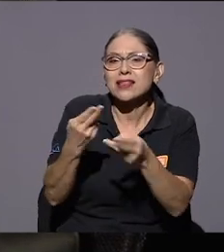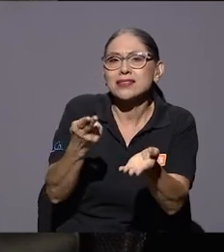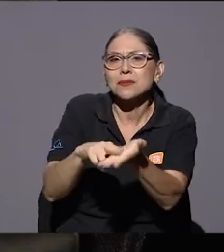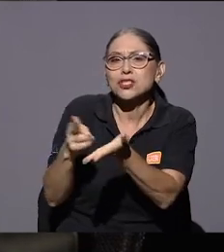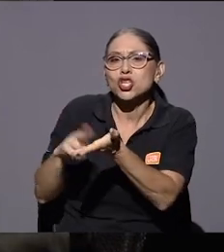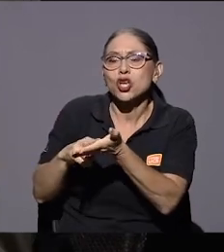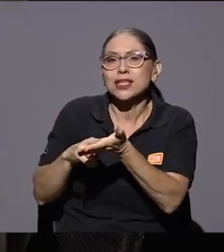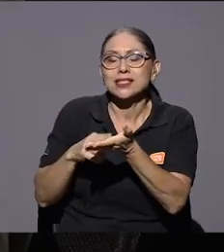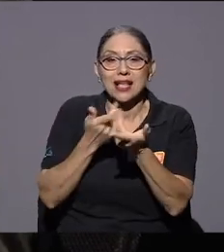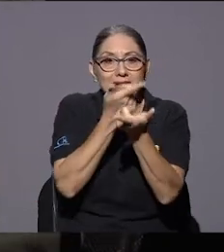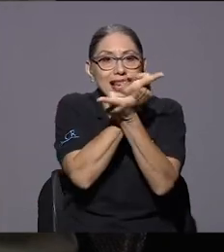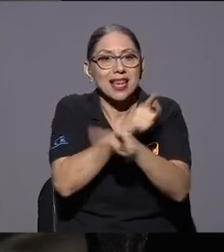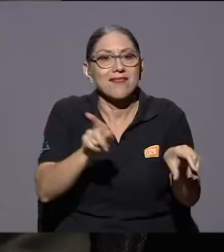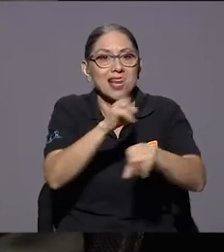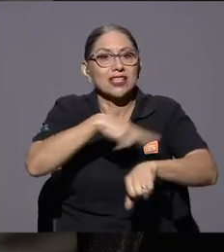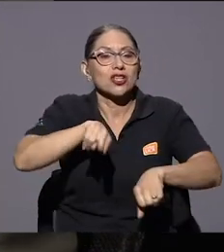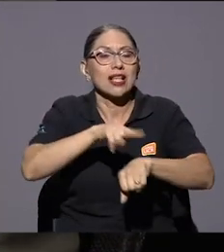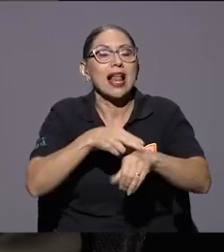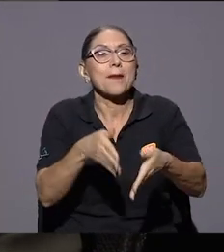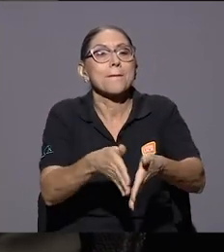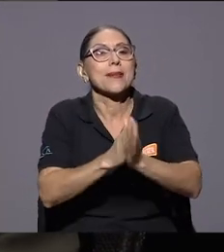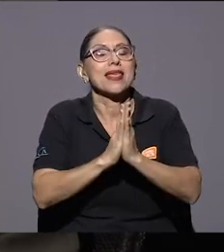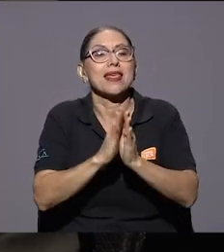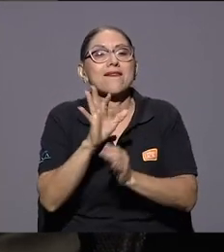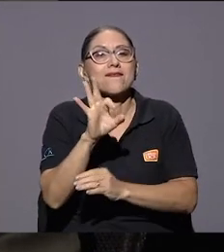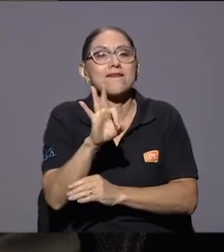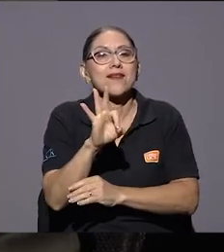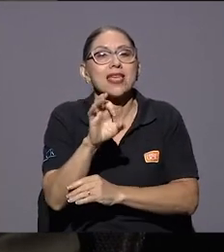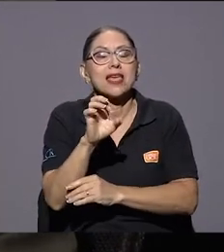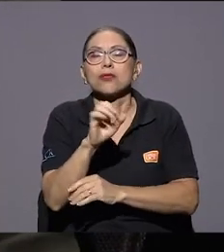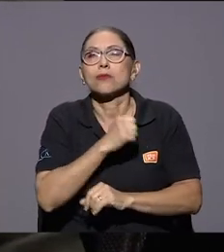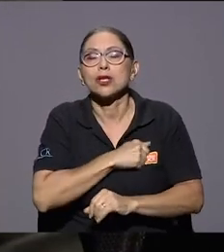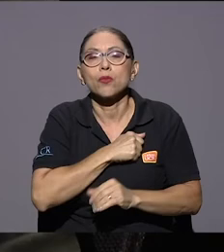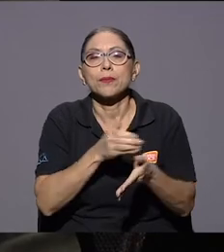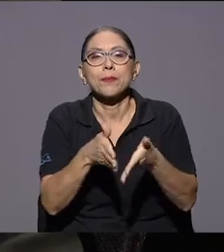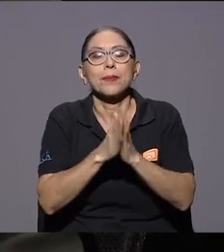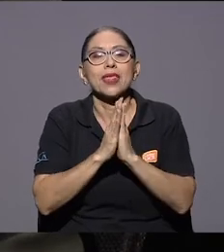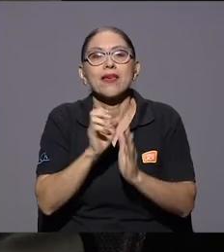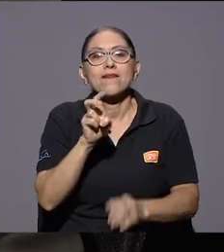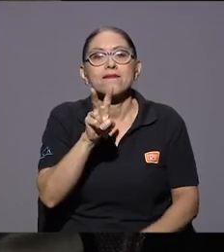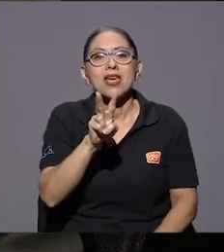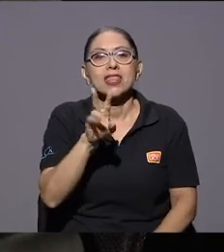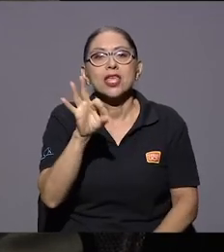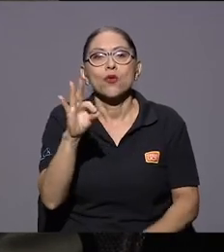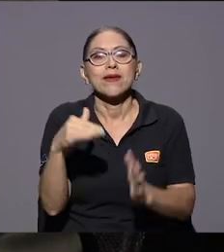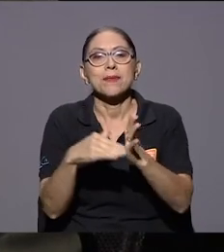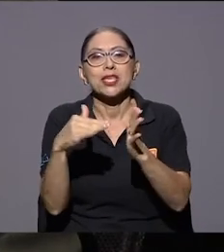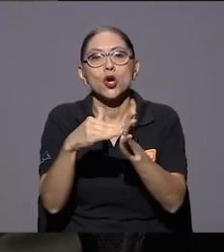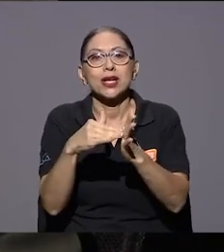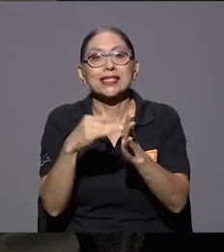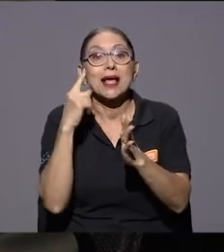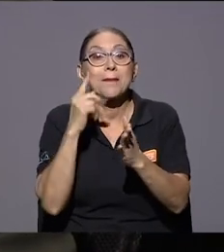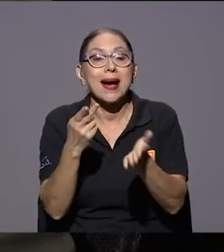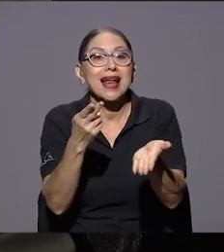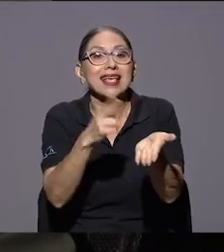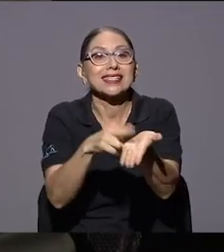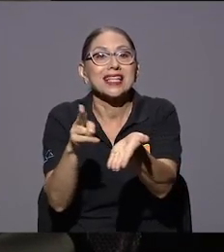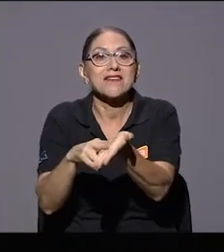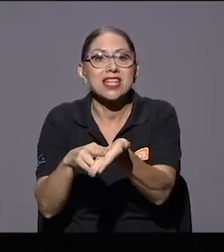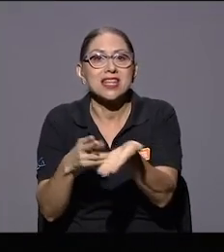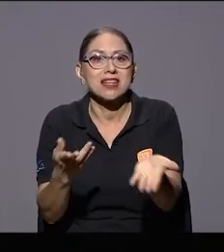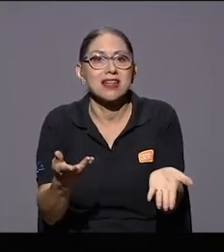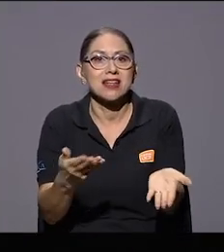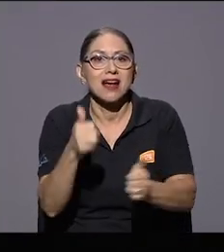inscripciones. Liberación Nacional pide 29 millones, lo dijeron ayer. Sí. Para inscribir candidaturas. El PUSC menos